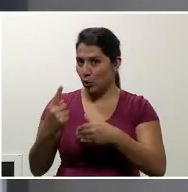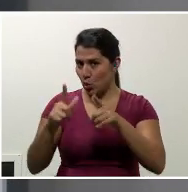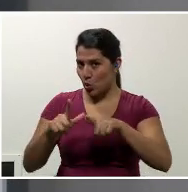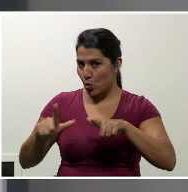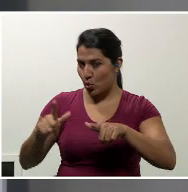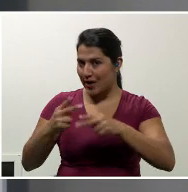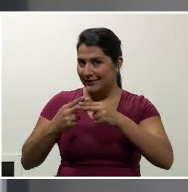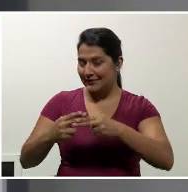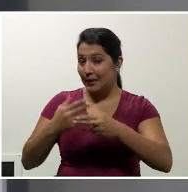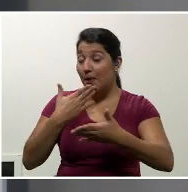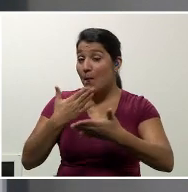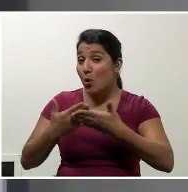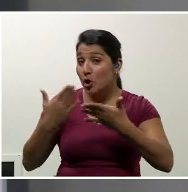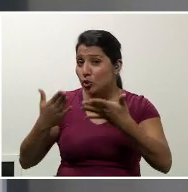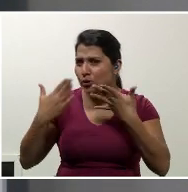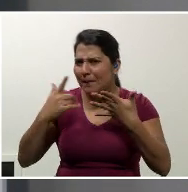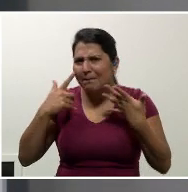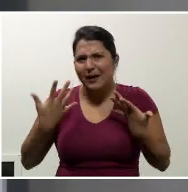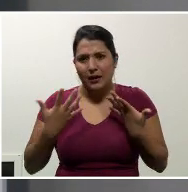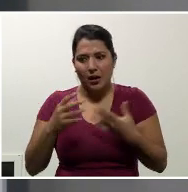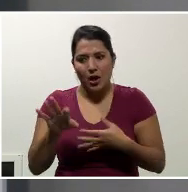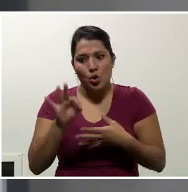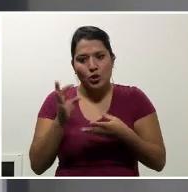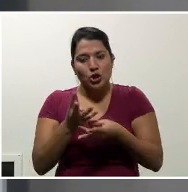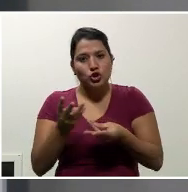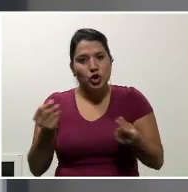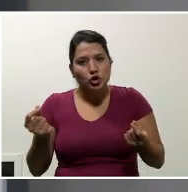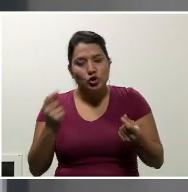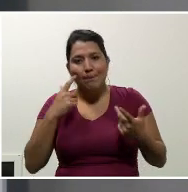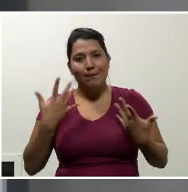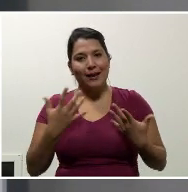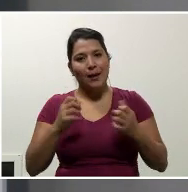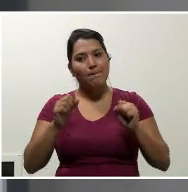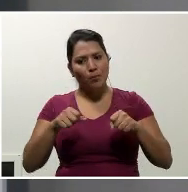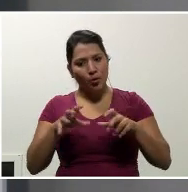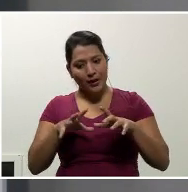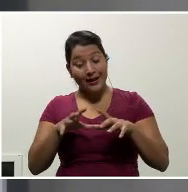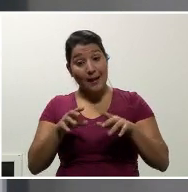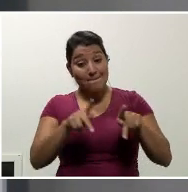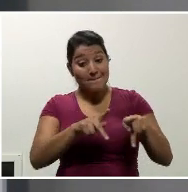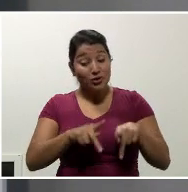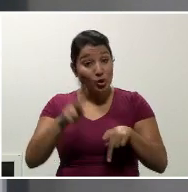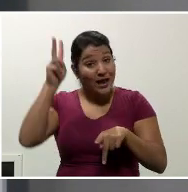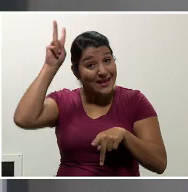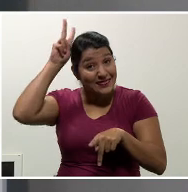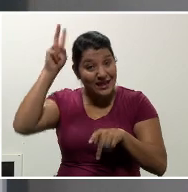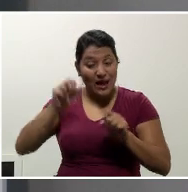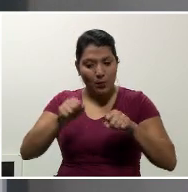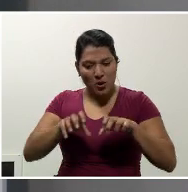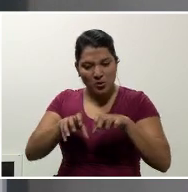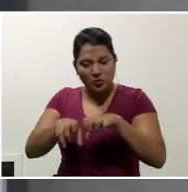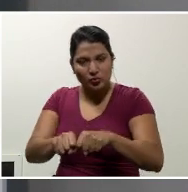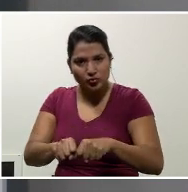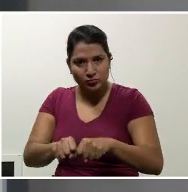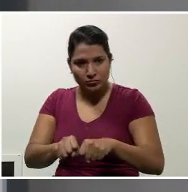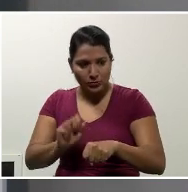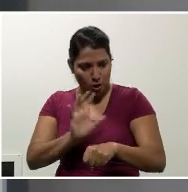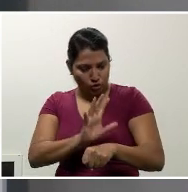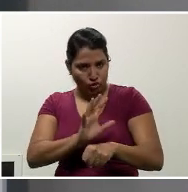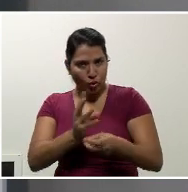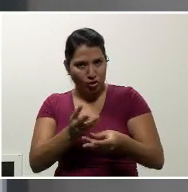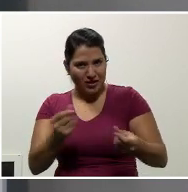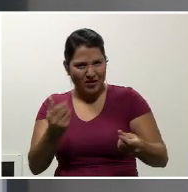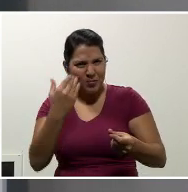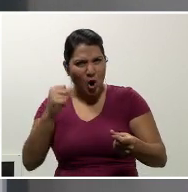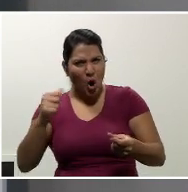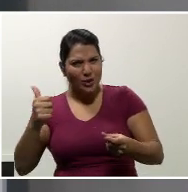encontrar una solución al conflicto por la recuperación de tierras indígenas. Sin embargo, los indígenas